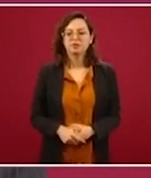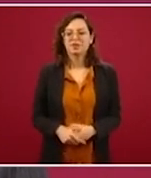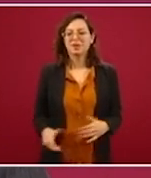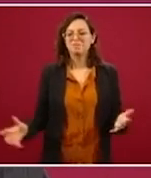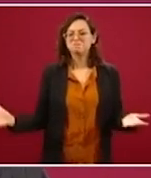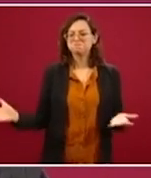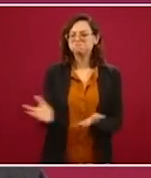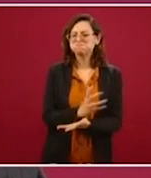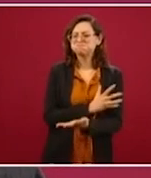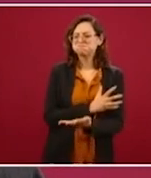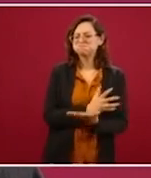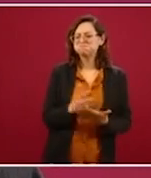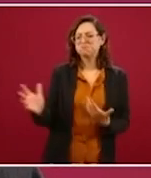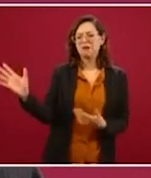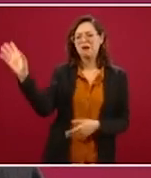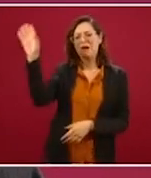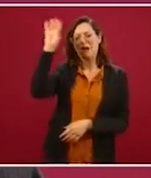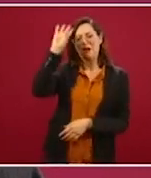exageraciones